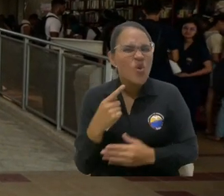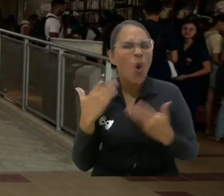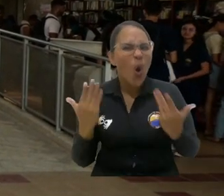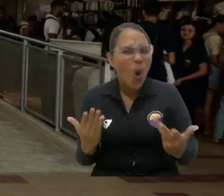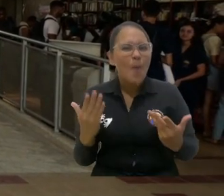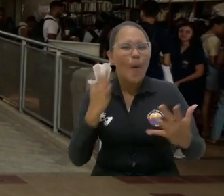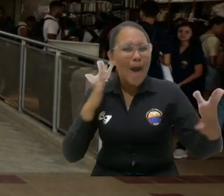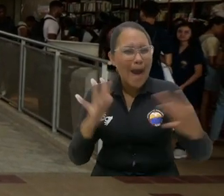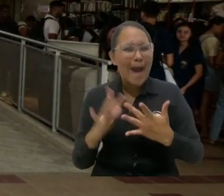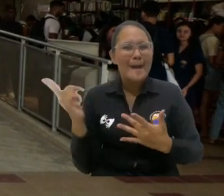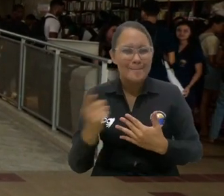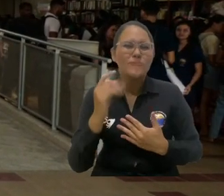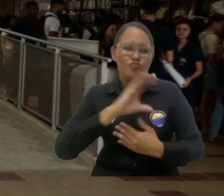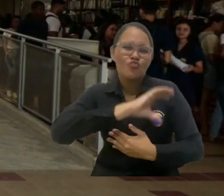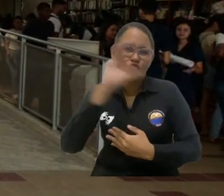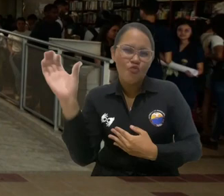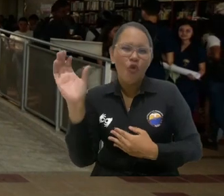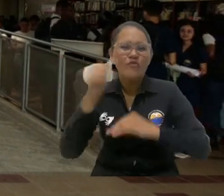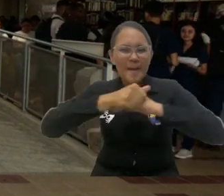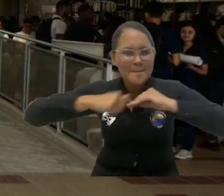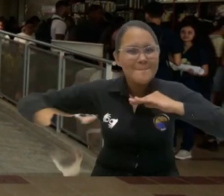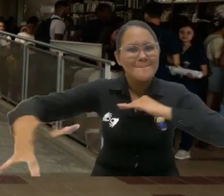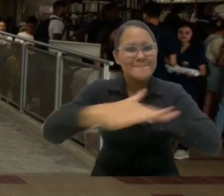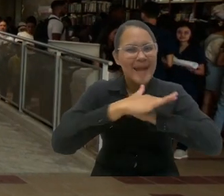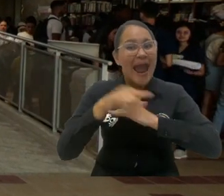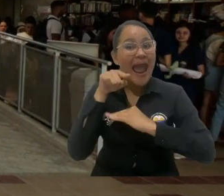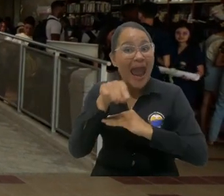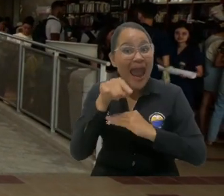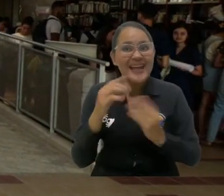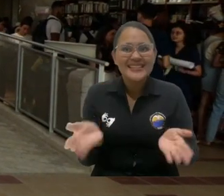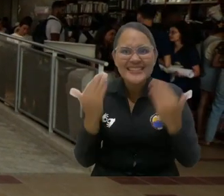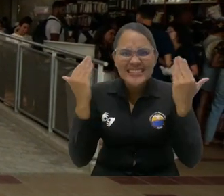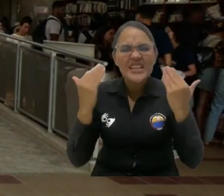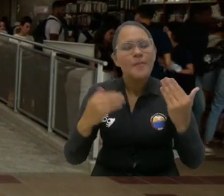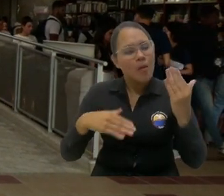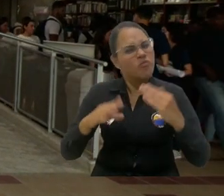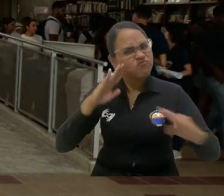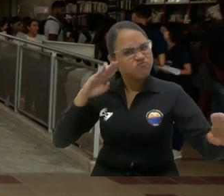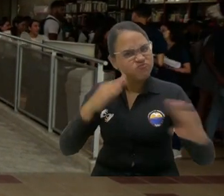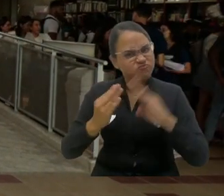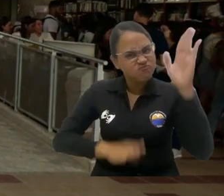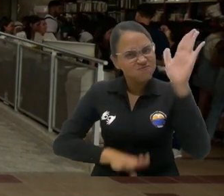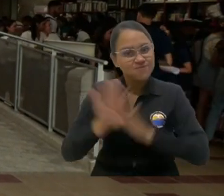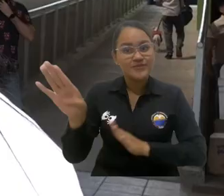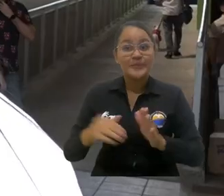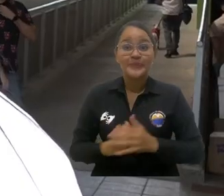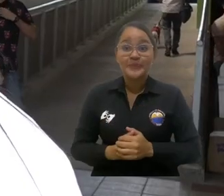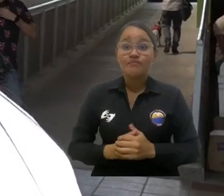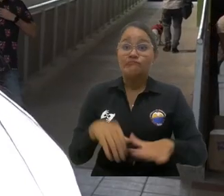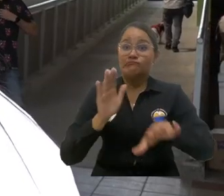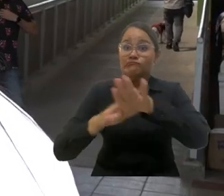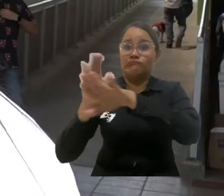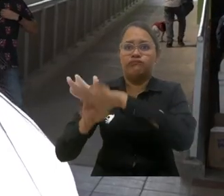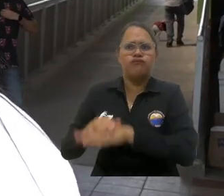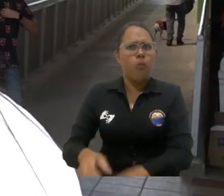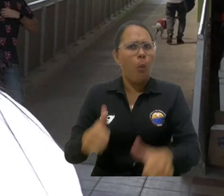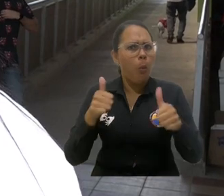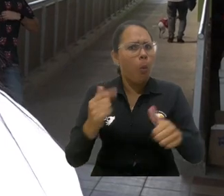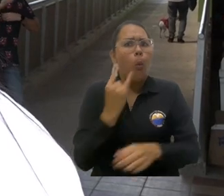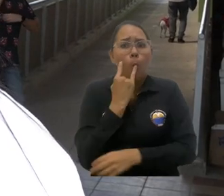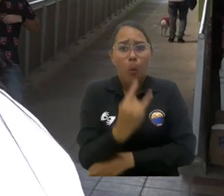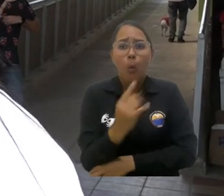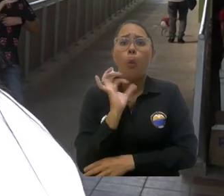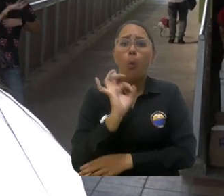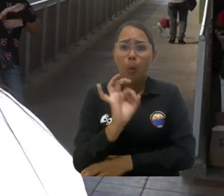la situación de nuestros océanos, nuestra zona costera y la integralidad de las oportunidades y potencialidades que tenemos también. Creo que es una apertura muy interesante